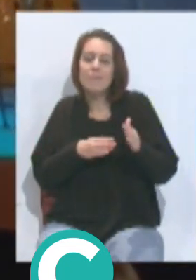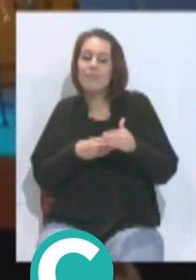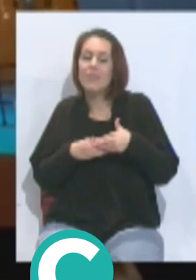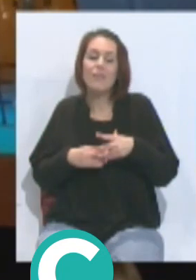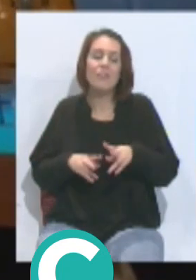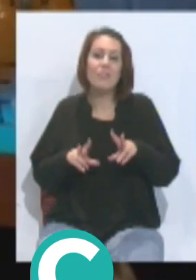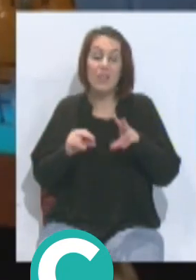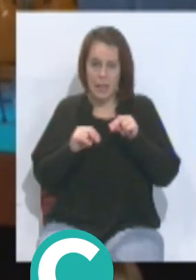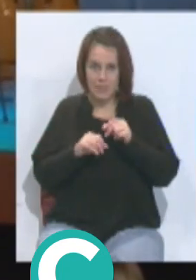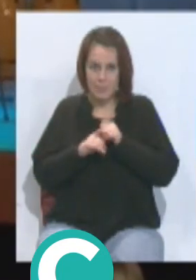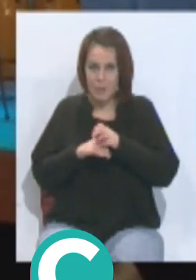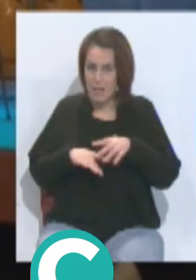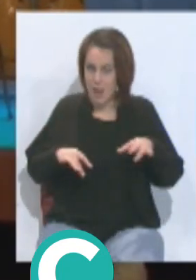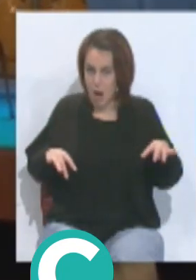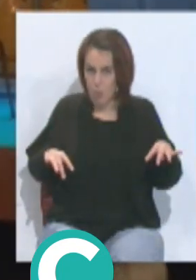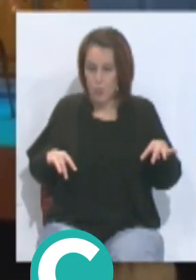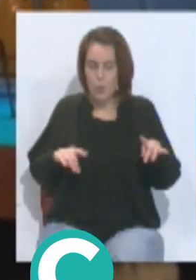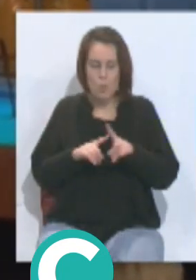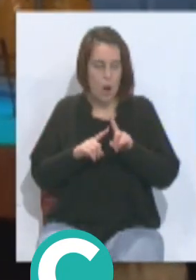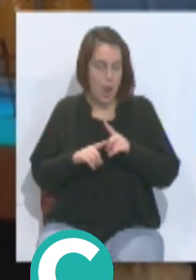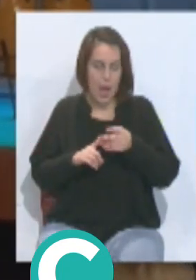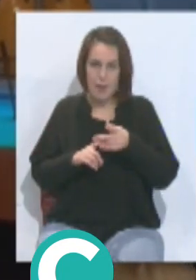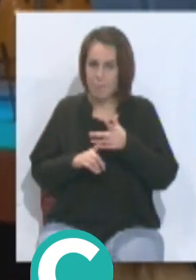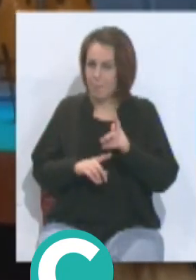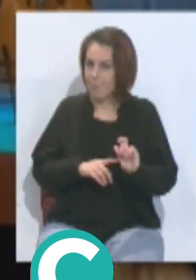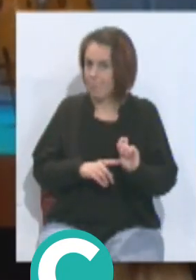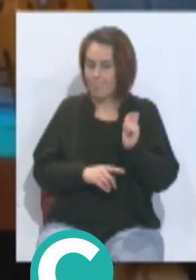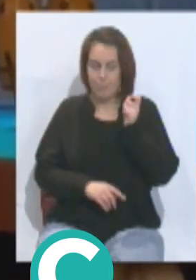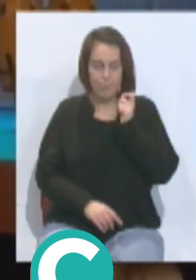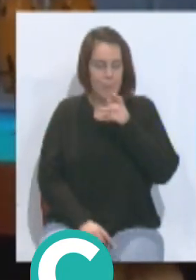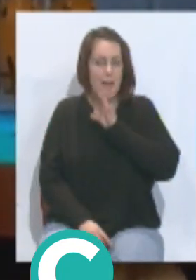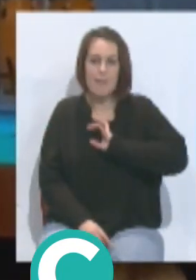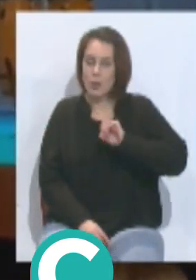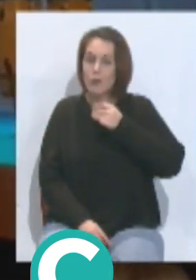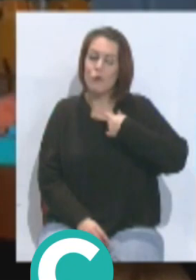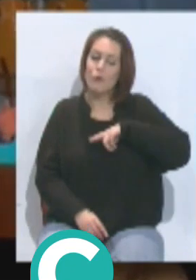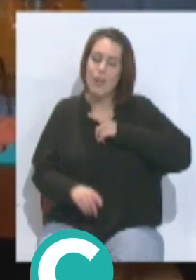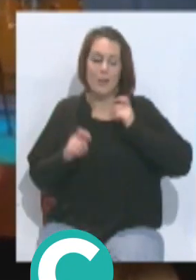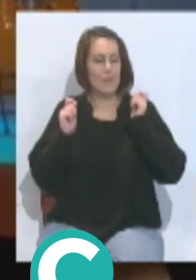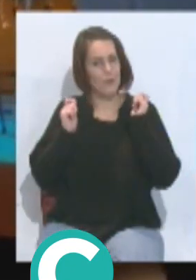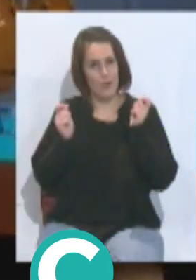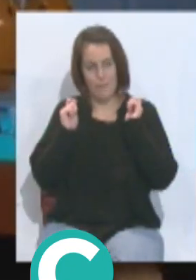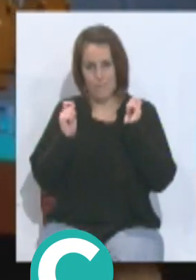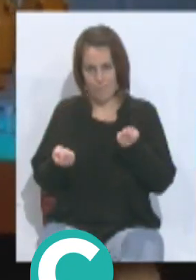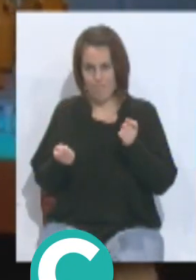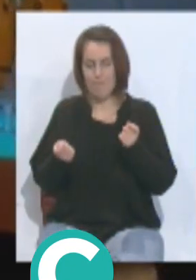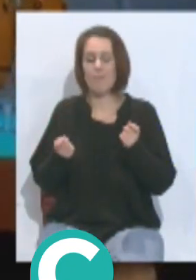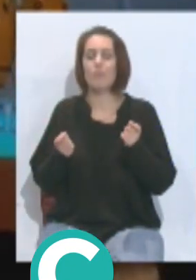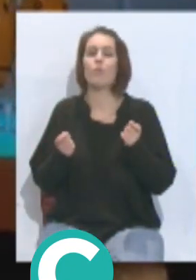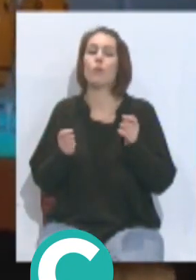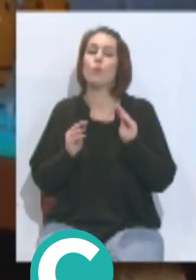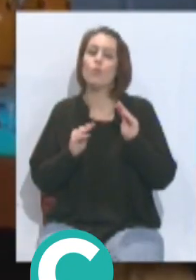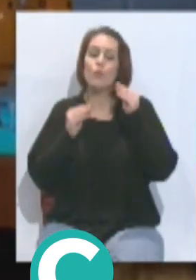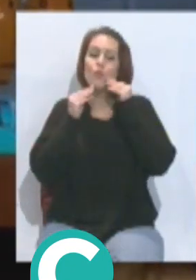este espectáculo que salió redondo y por la que evidentemente les damos la enhorabuena a